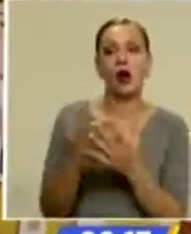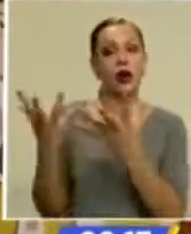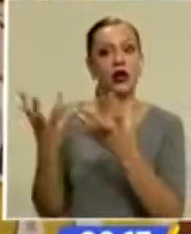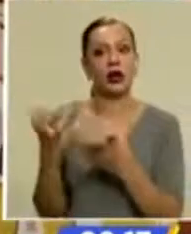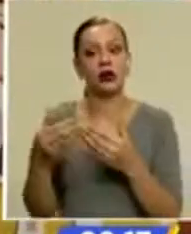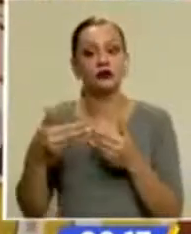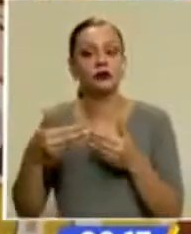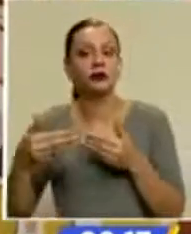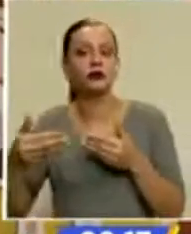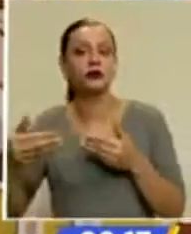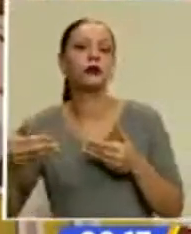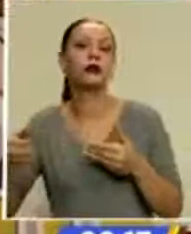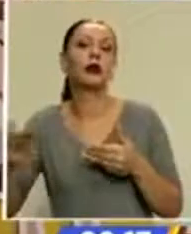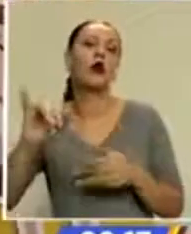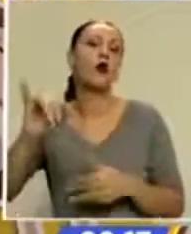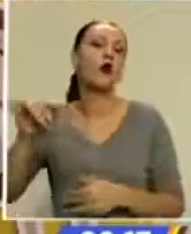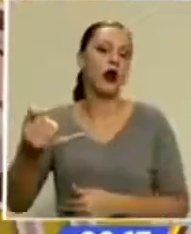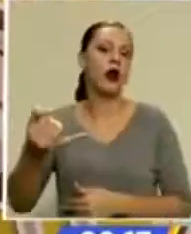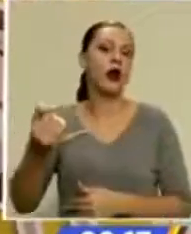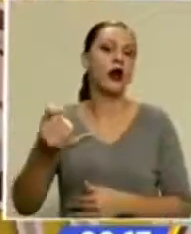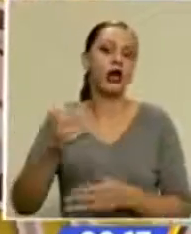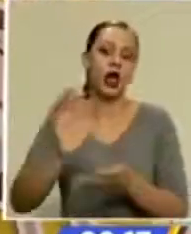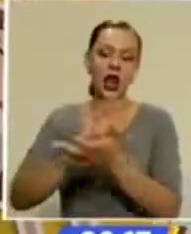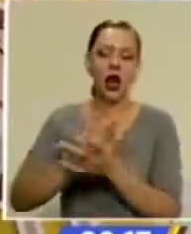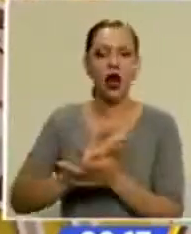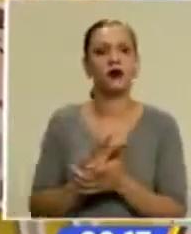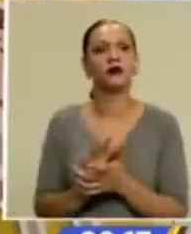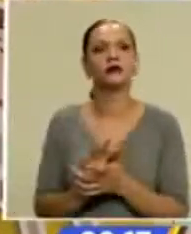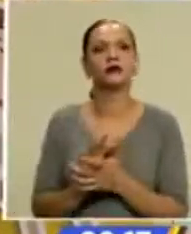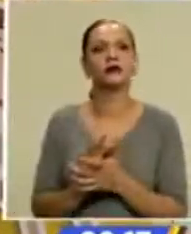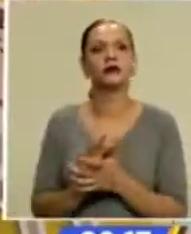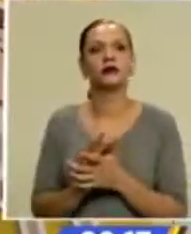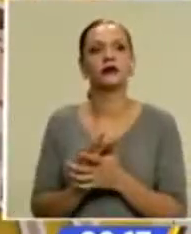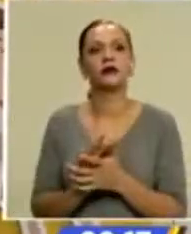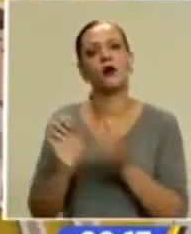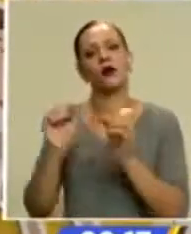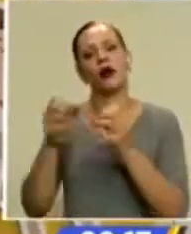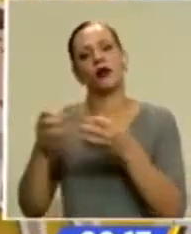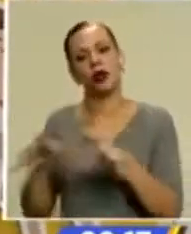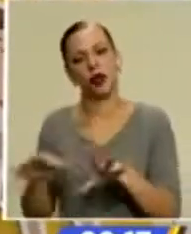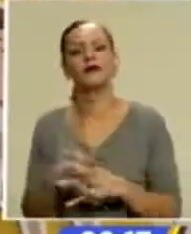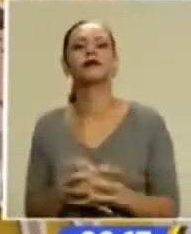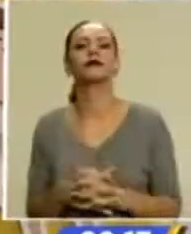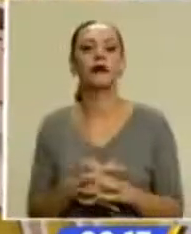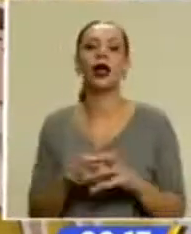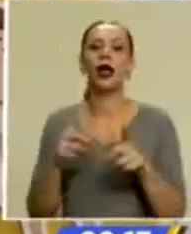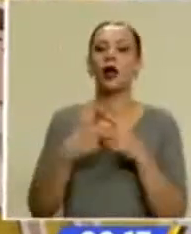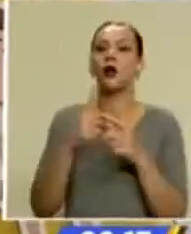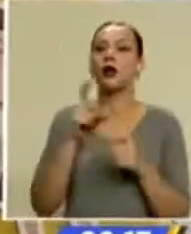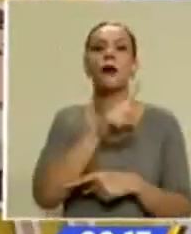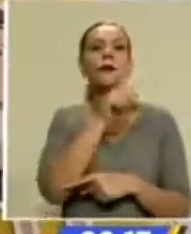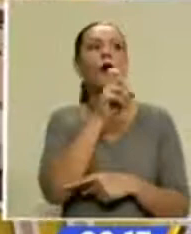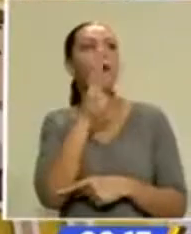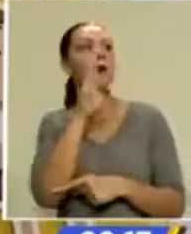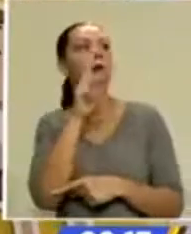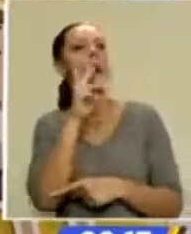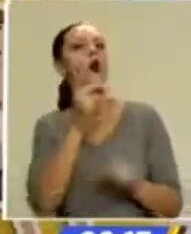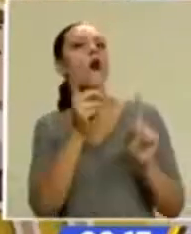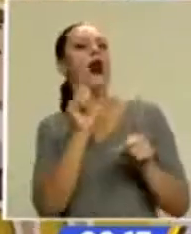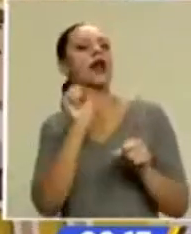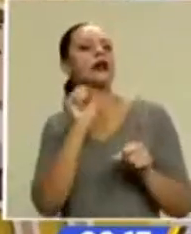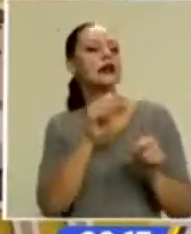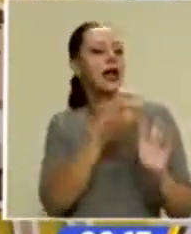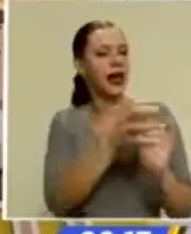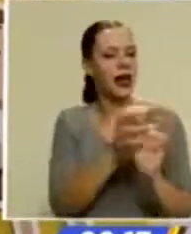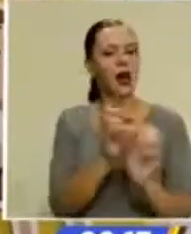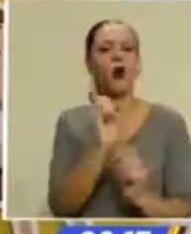que te dure hasta el jueves y lo lavaste, se va a echar a perder. Se va a dañar. Entonces sí, hay que preguntarle muy bien a la mamá cuáles